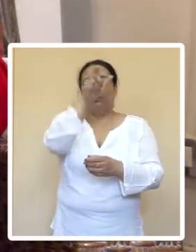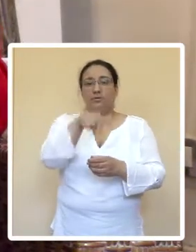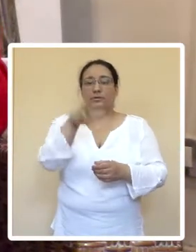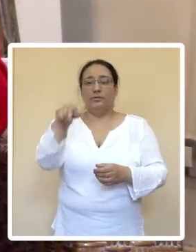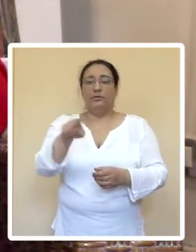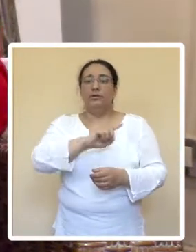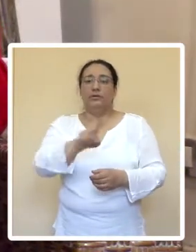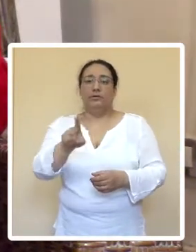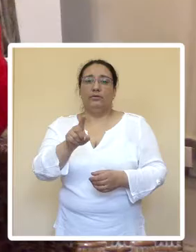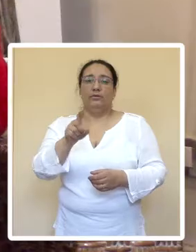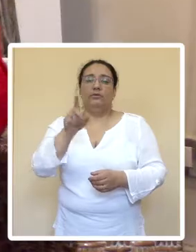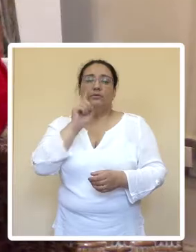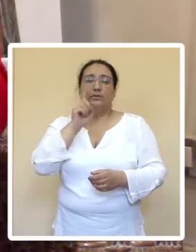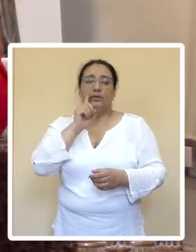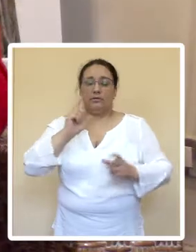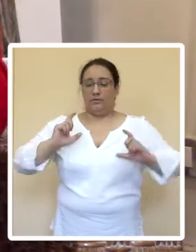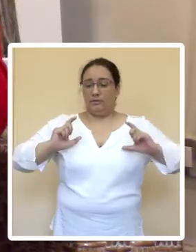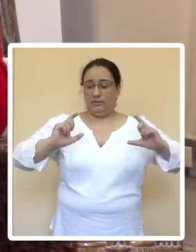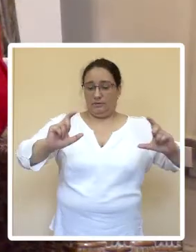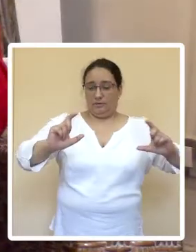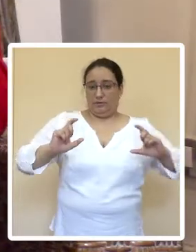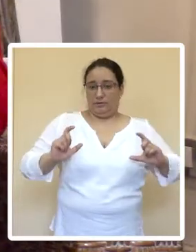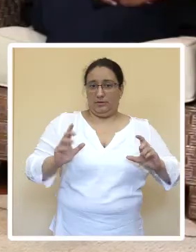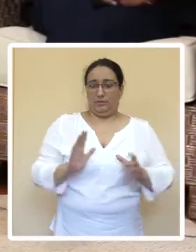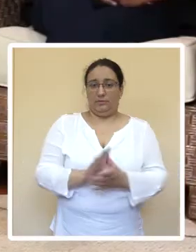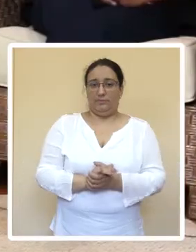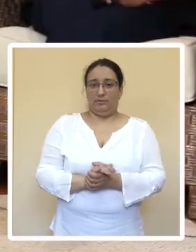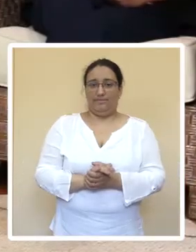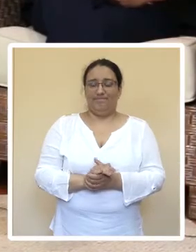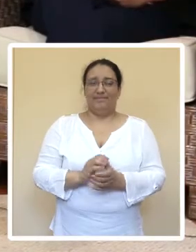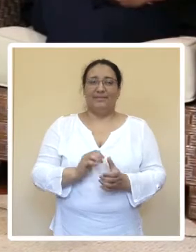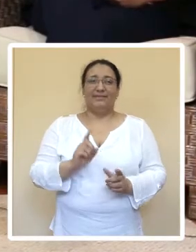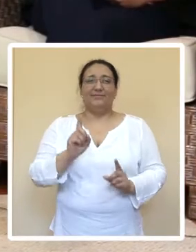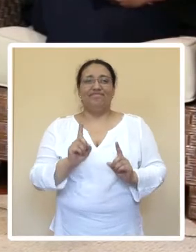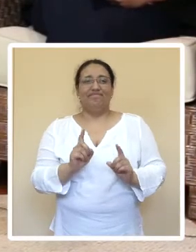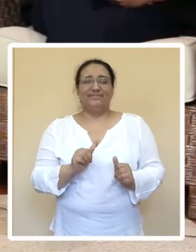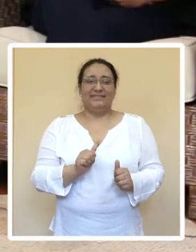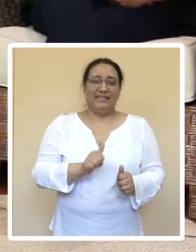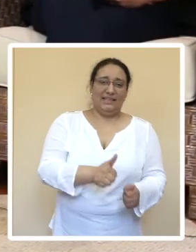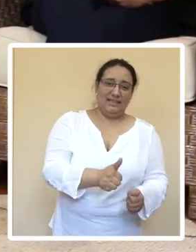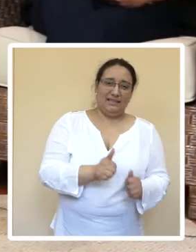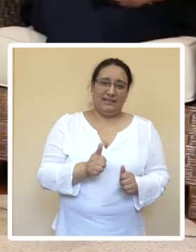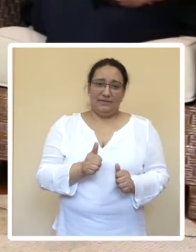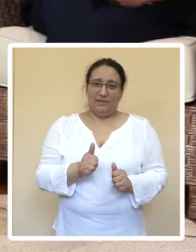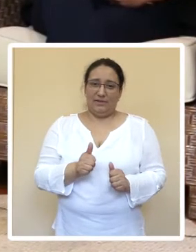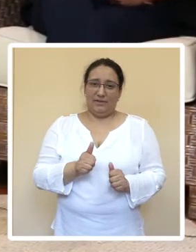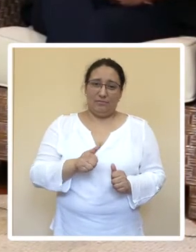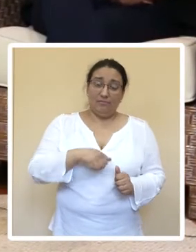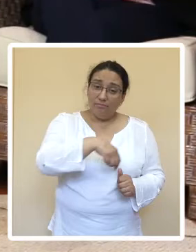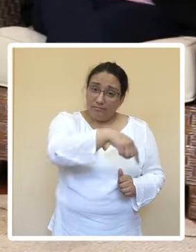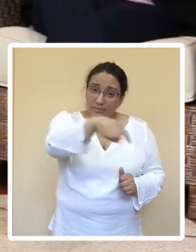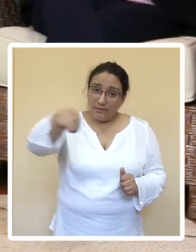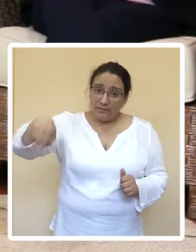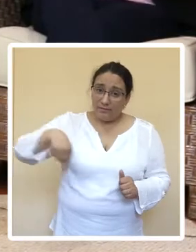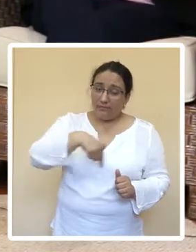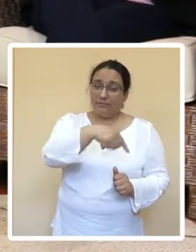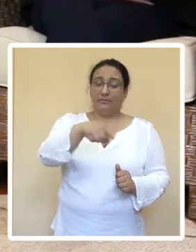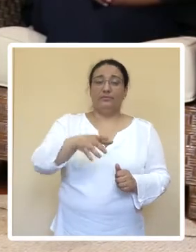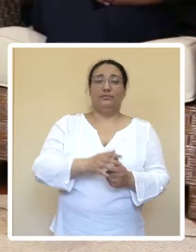una calificación o una certificación. Sí, o sea, quizá el desafío para nosotros, no sé